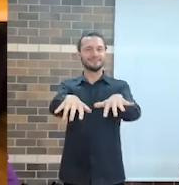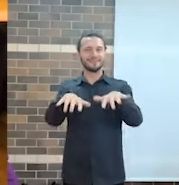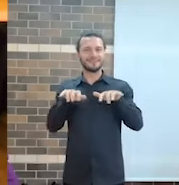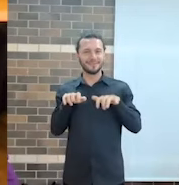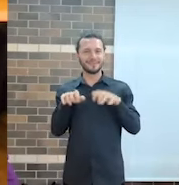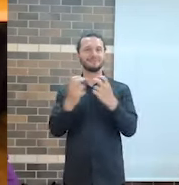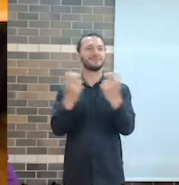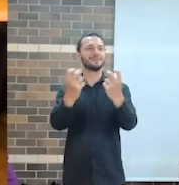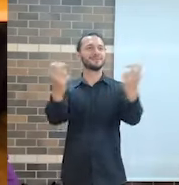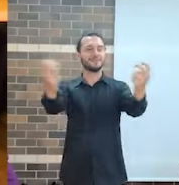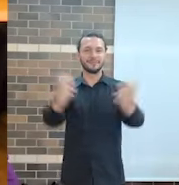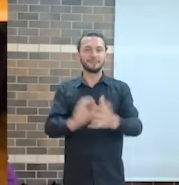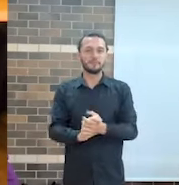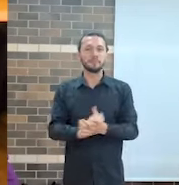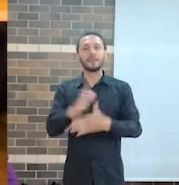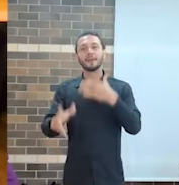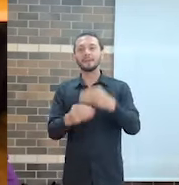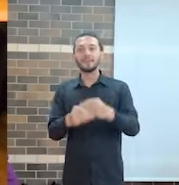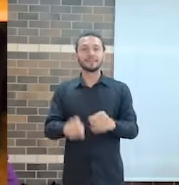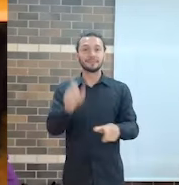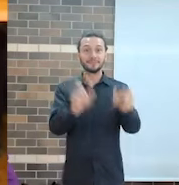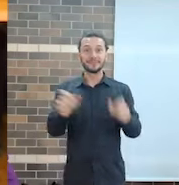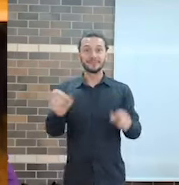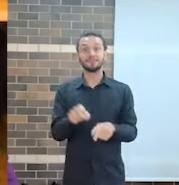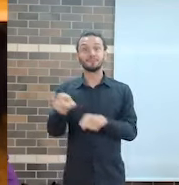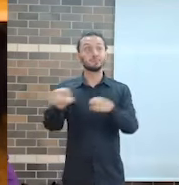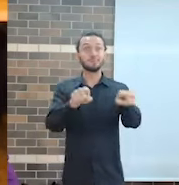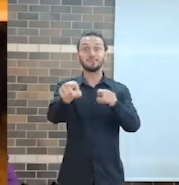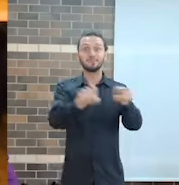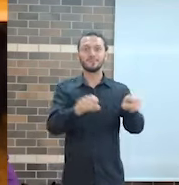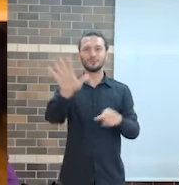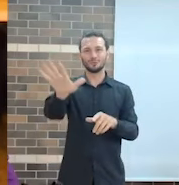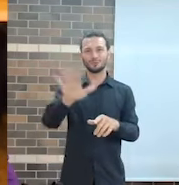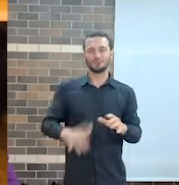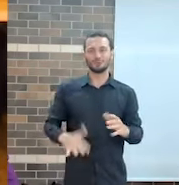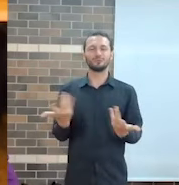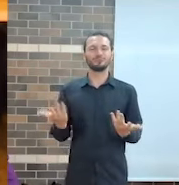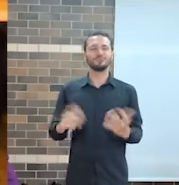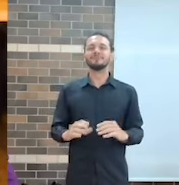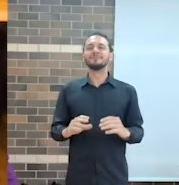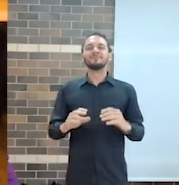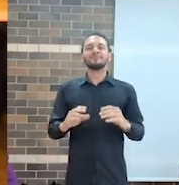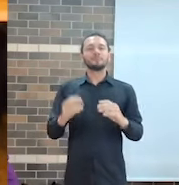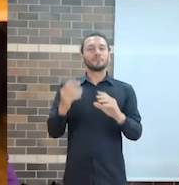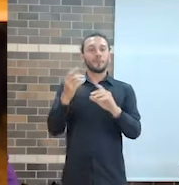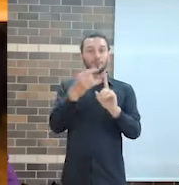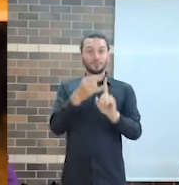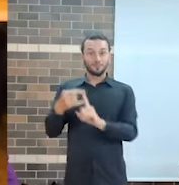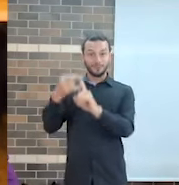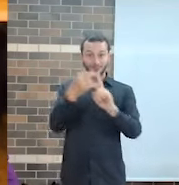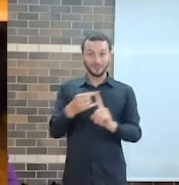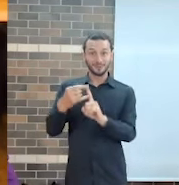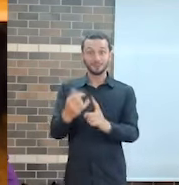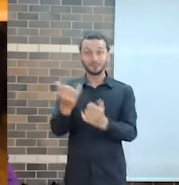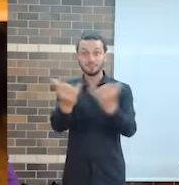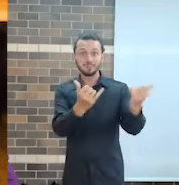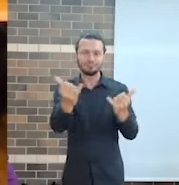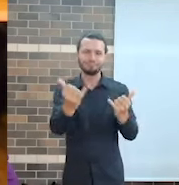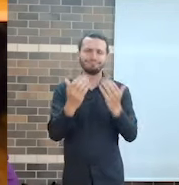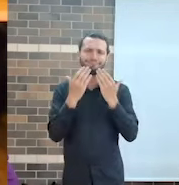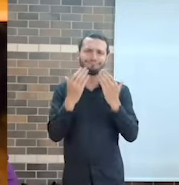auditorio, al público que también nos acompaña en la plataforma del Zoom. Agradecerles por estar en